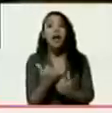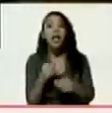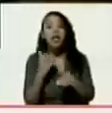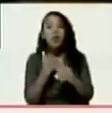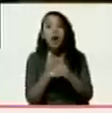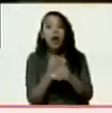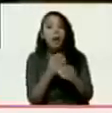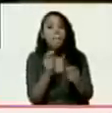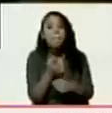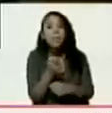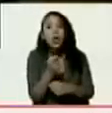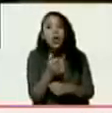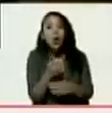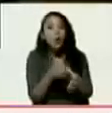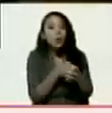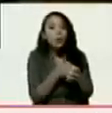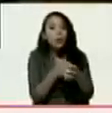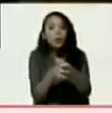ganando?